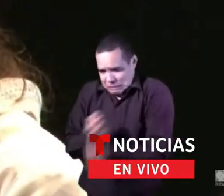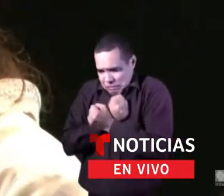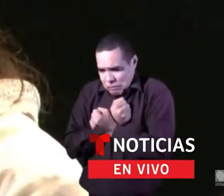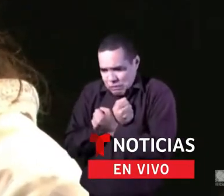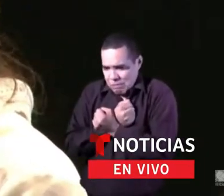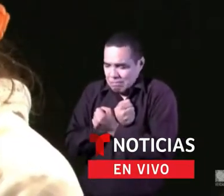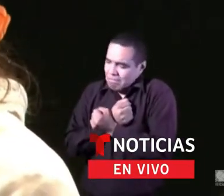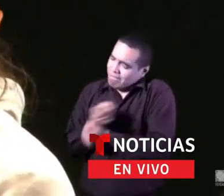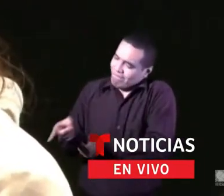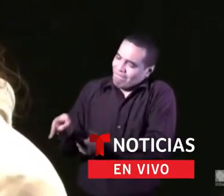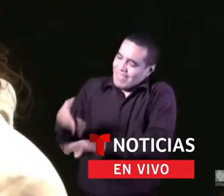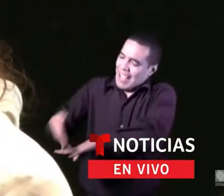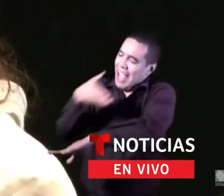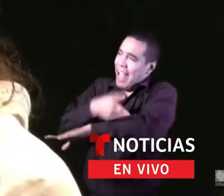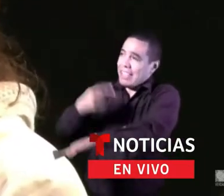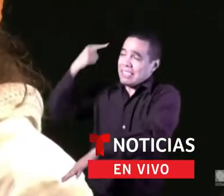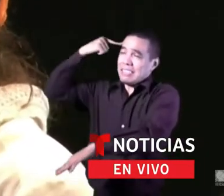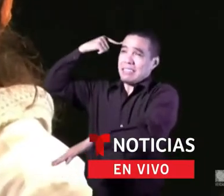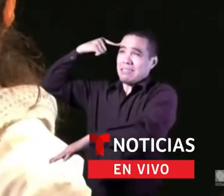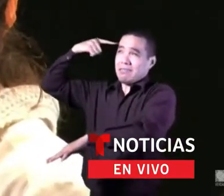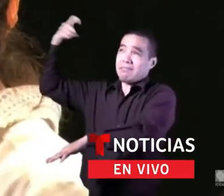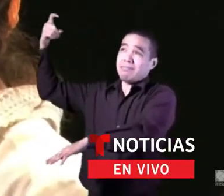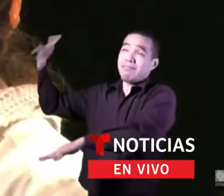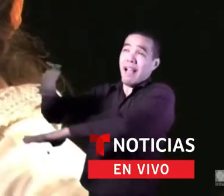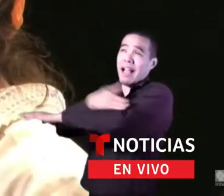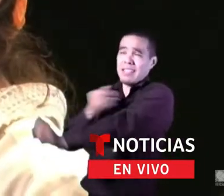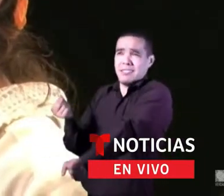de la persona amada